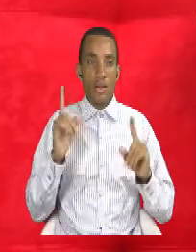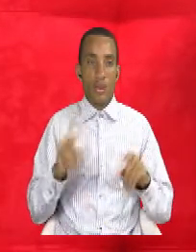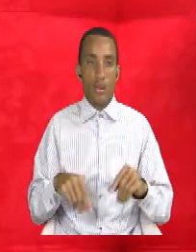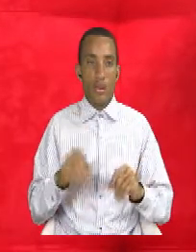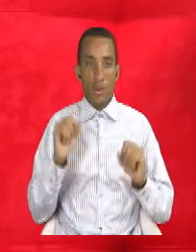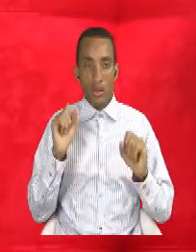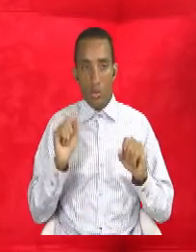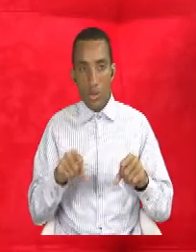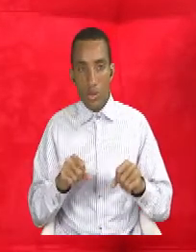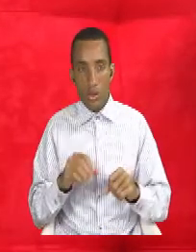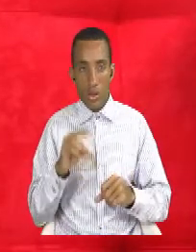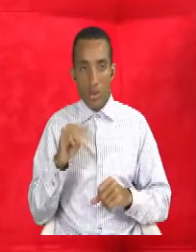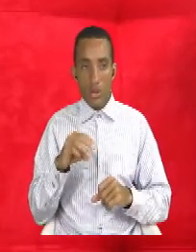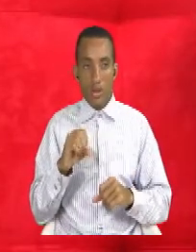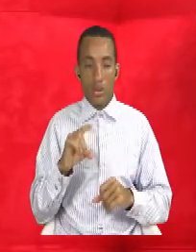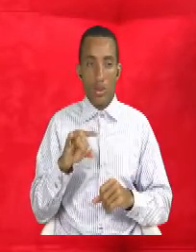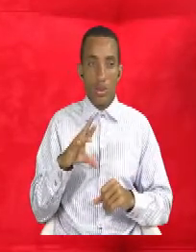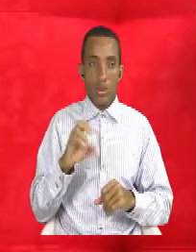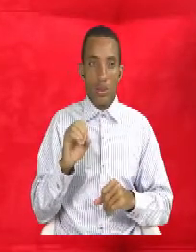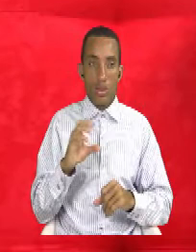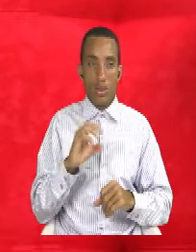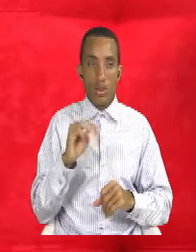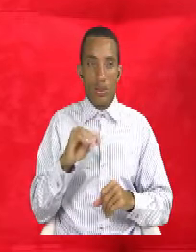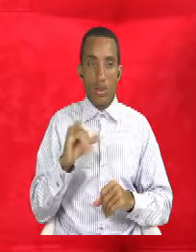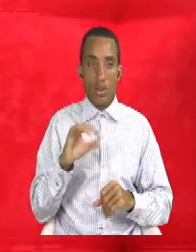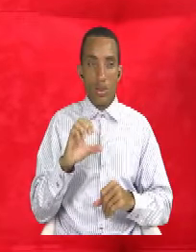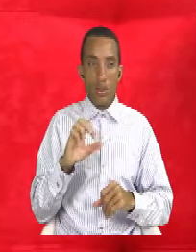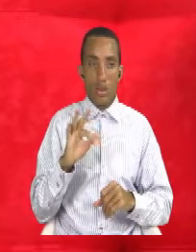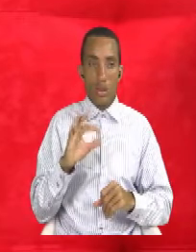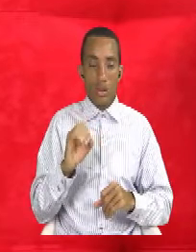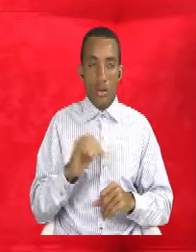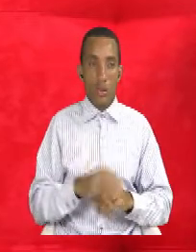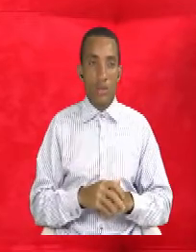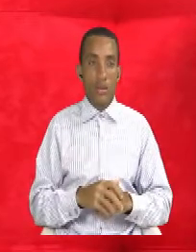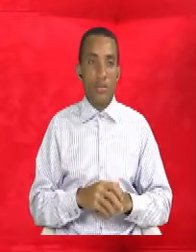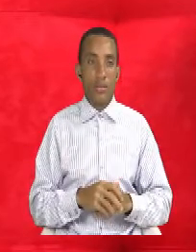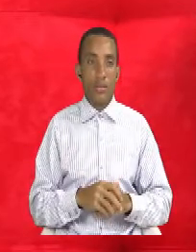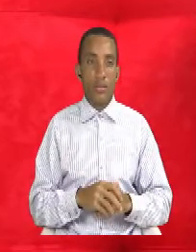a mí como Mauro Nieto, si quieren agregarse. Y